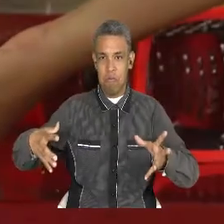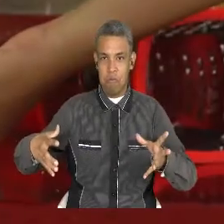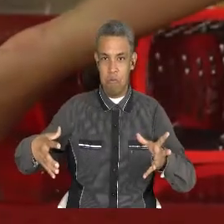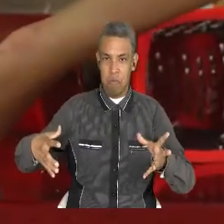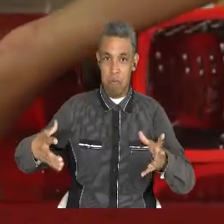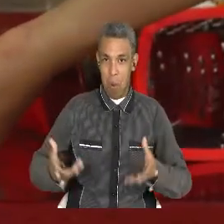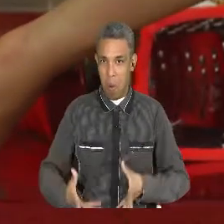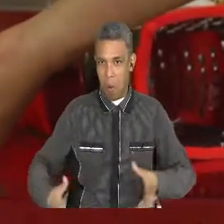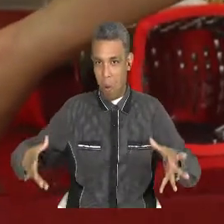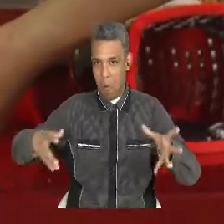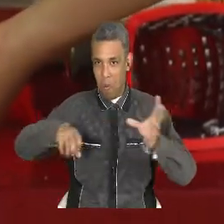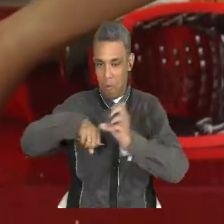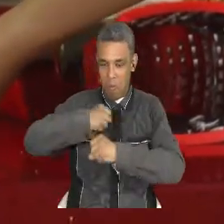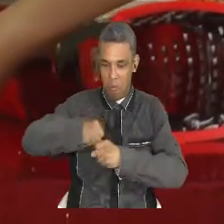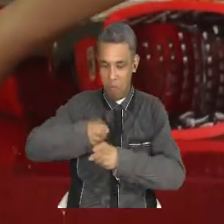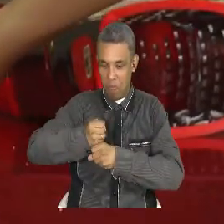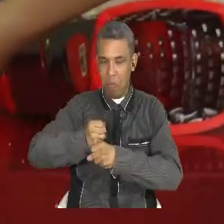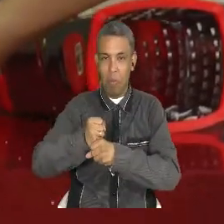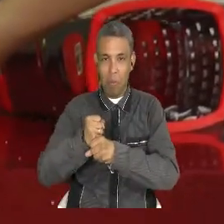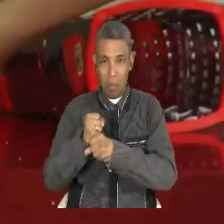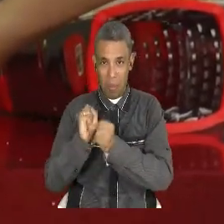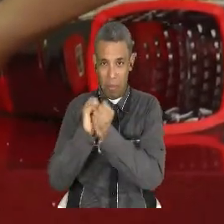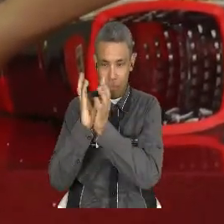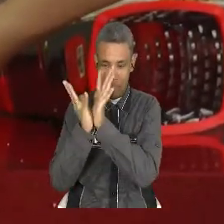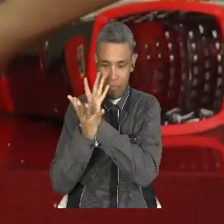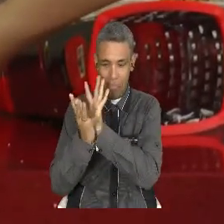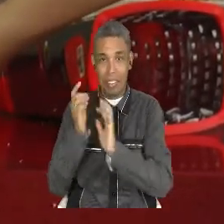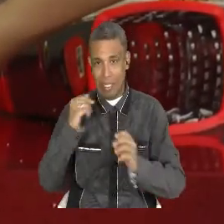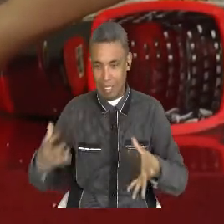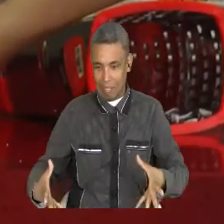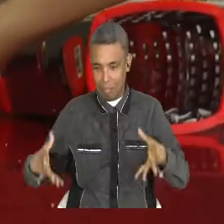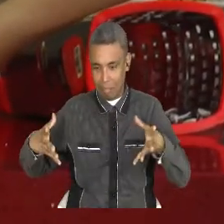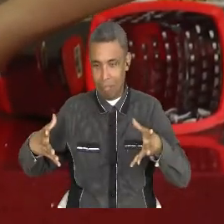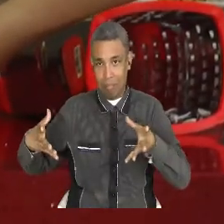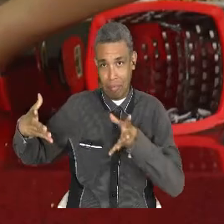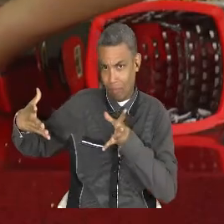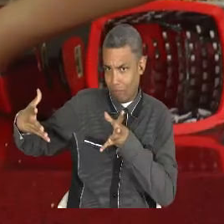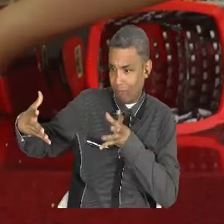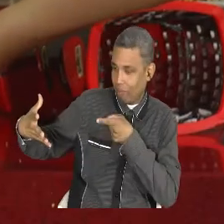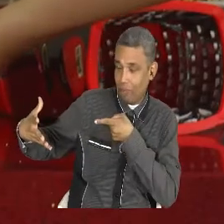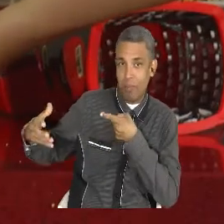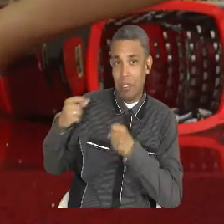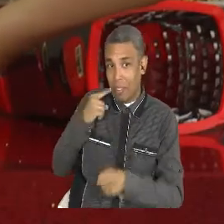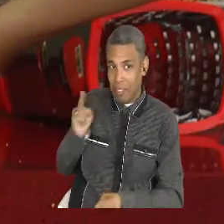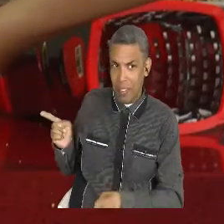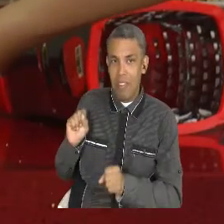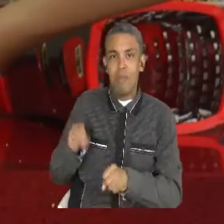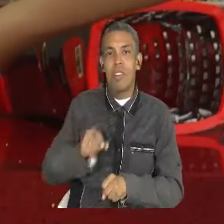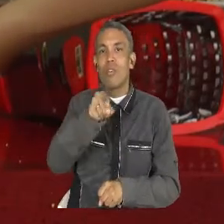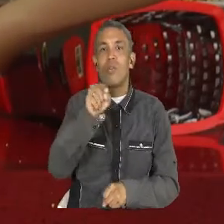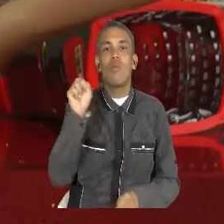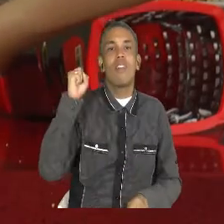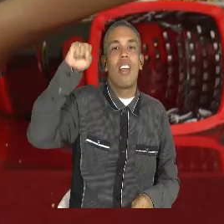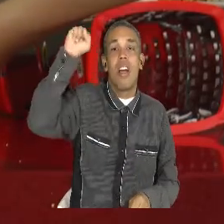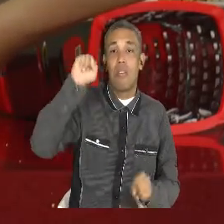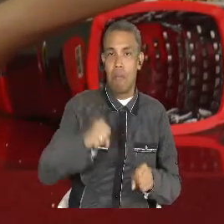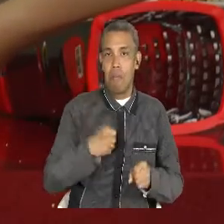ancheta bien rica de frutas. No estamos en diciembre y necesariamente no se necesita estar en diciembre para que usted pueda ser el ganador de una rica y deliciosa ancheta, por